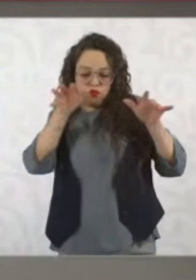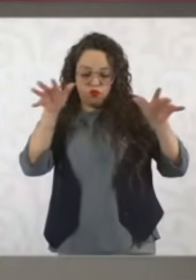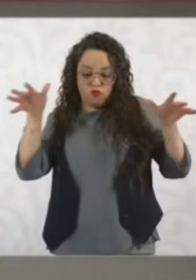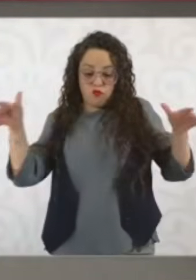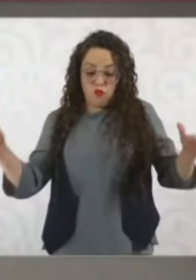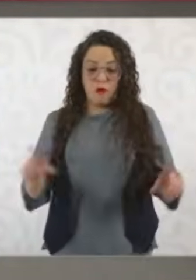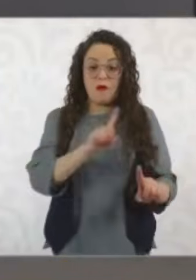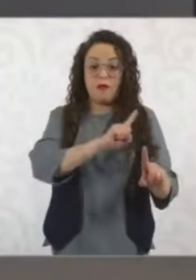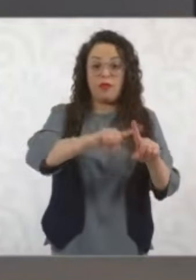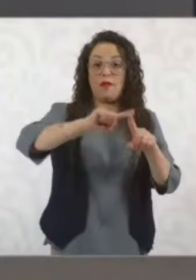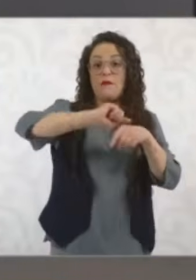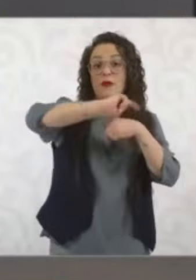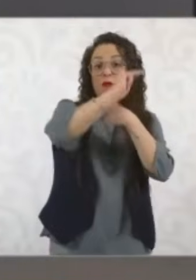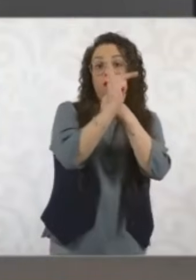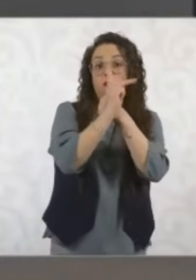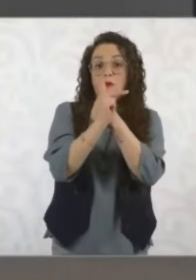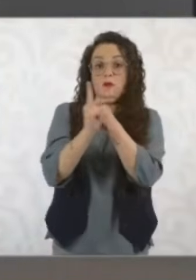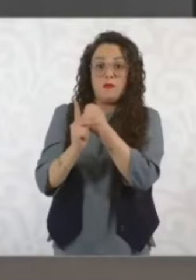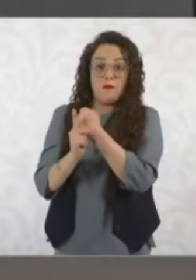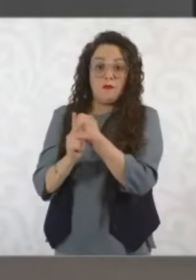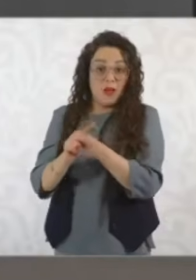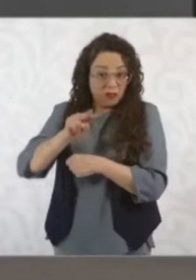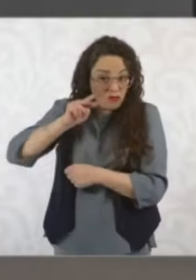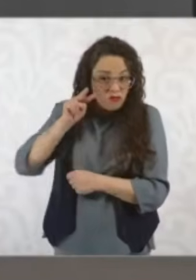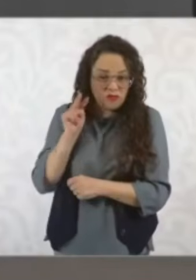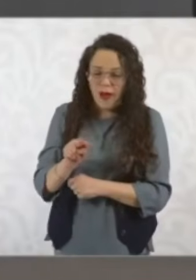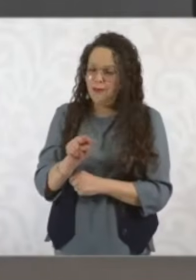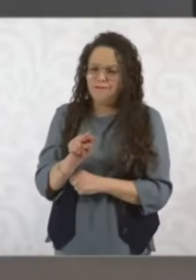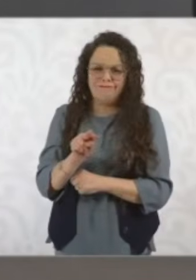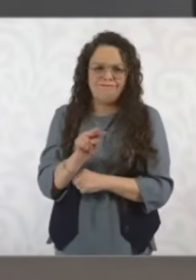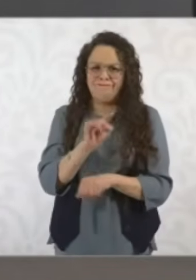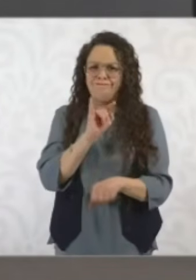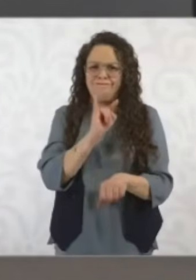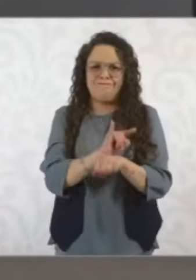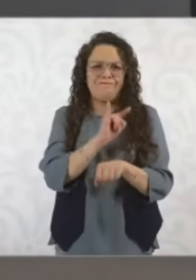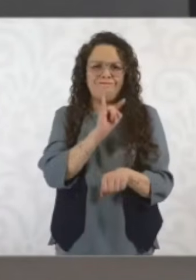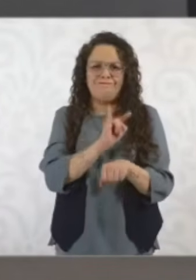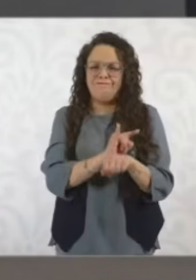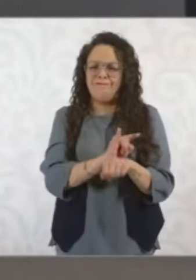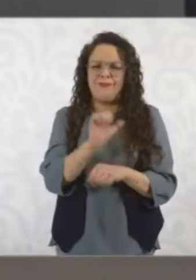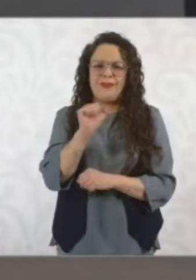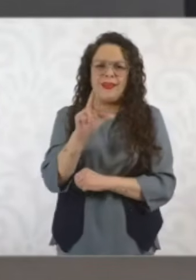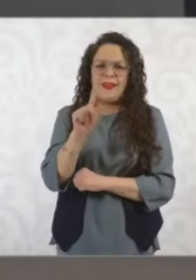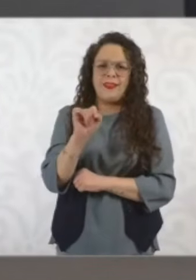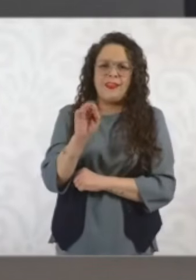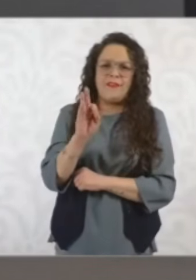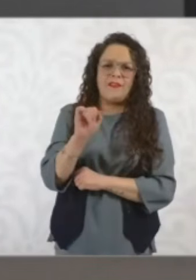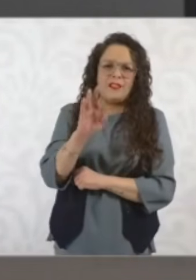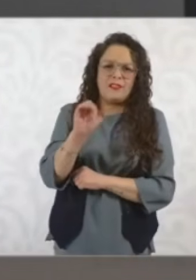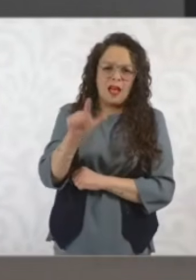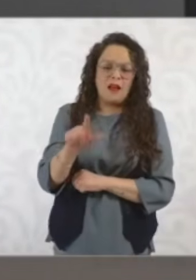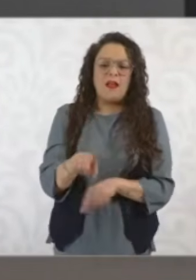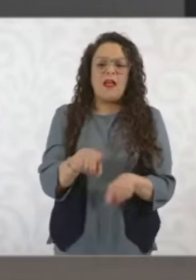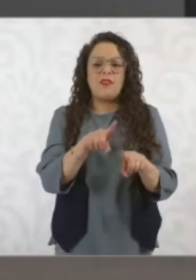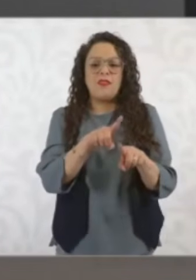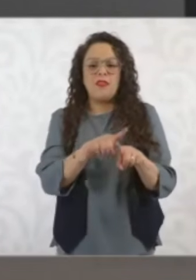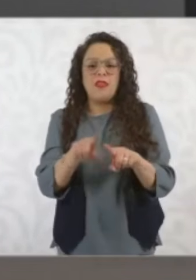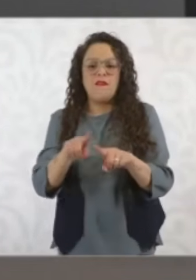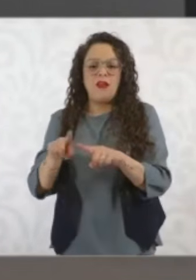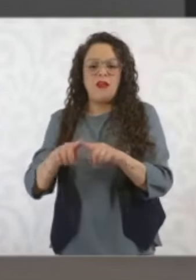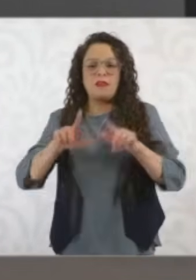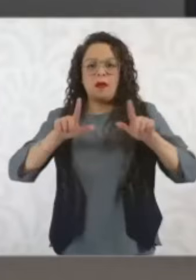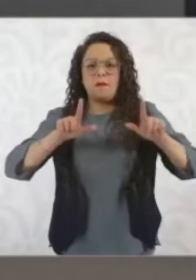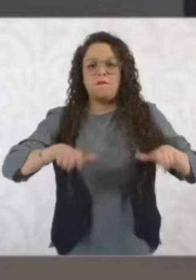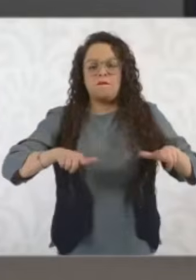artificial que se va hermanando con diferentes plataformas que se han venido